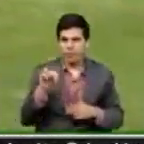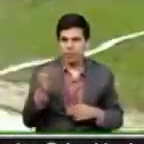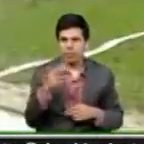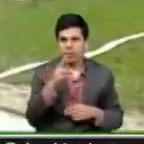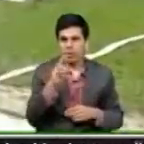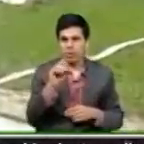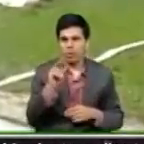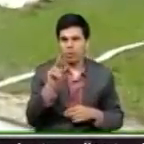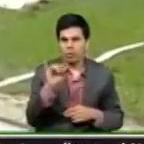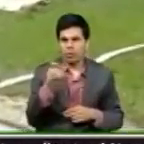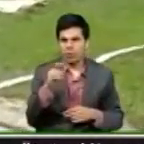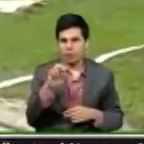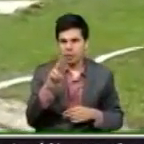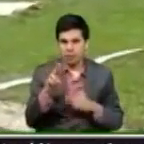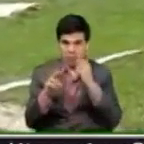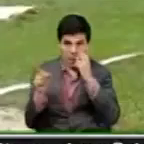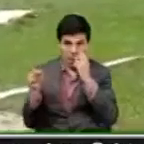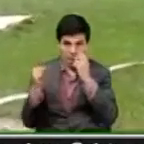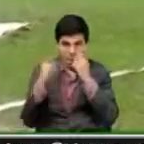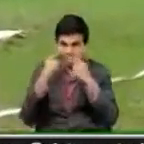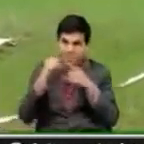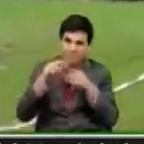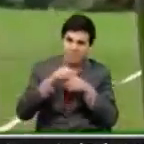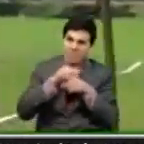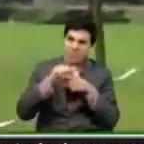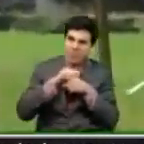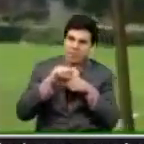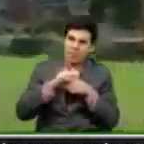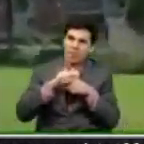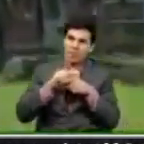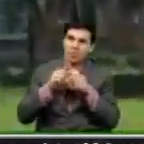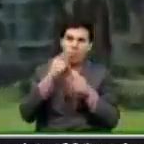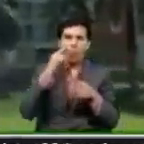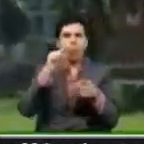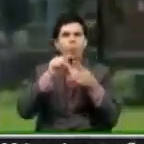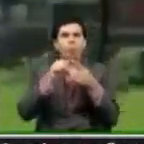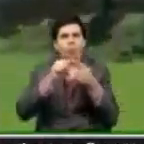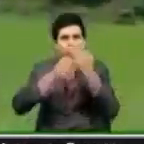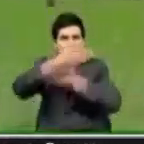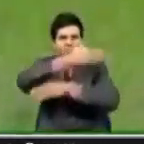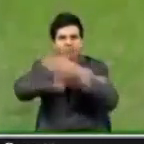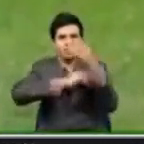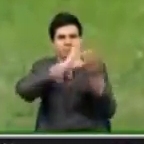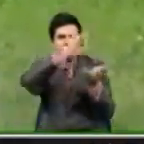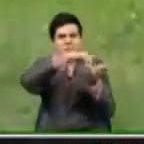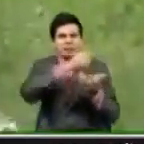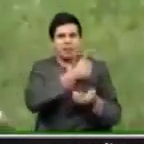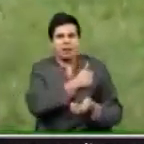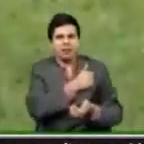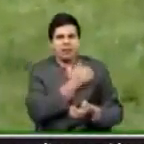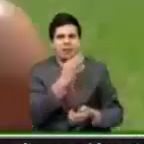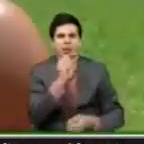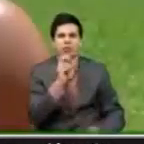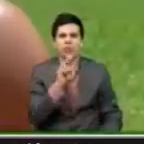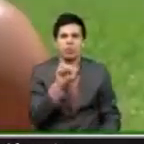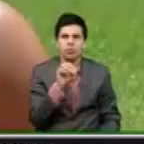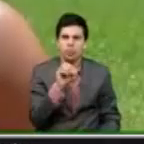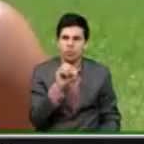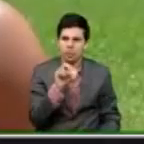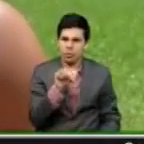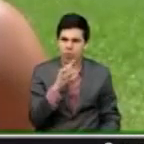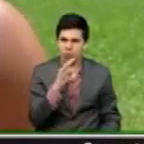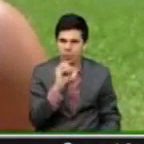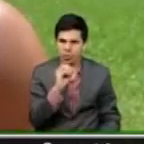entrenamientos para representar al departamento y al país en los próximos Juegos Parapanamericanos de Toronto en agosto próximo. Preparándome muy